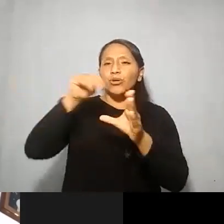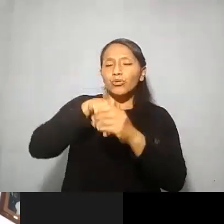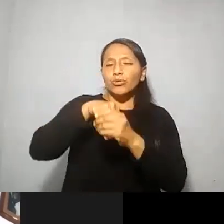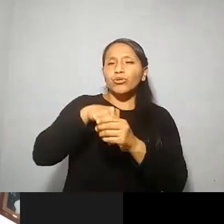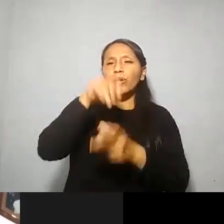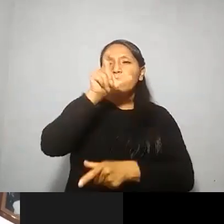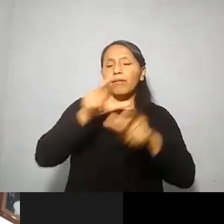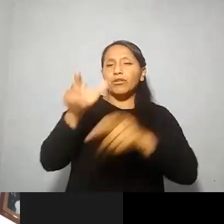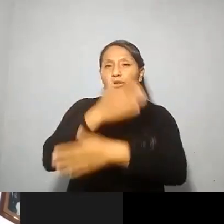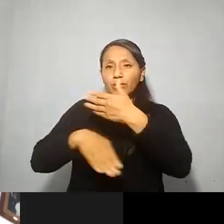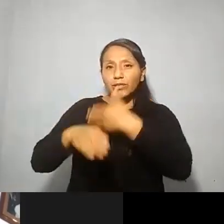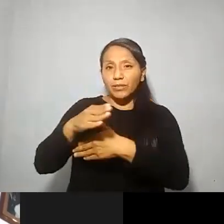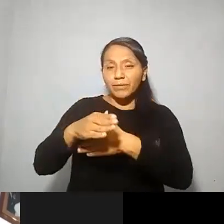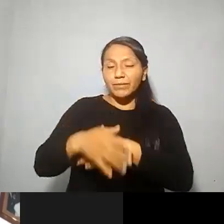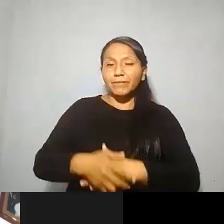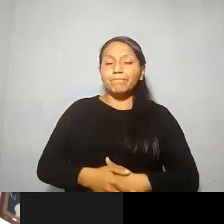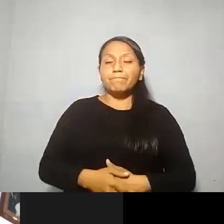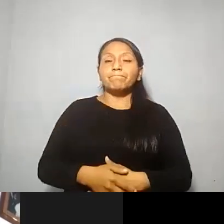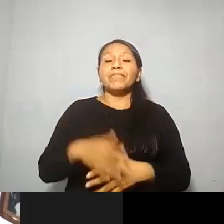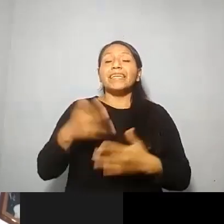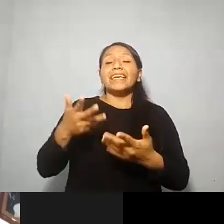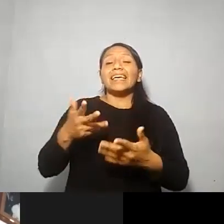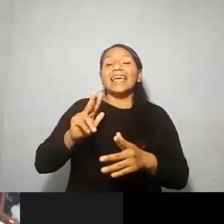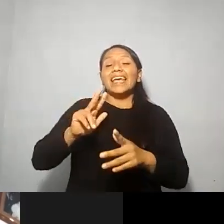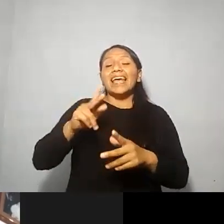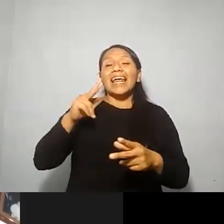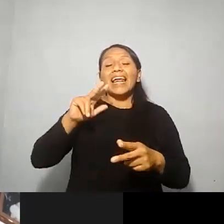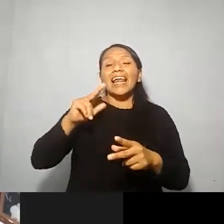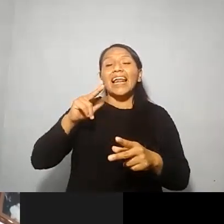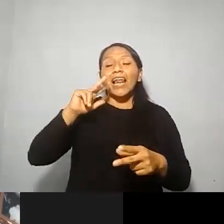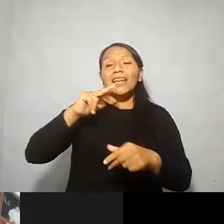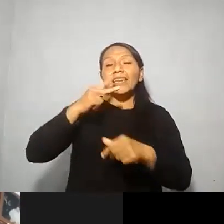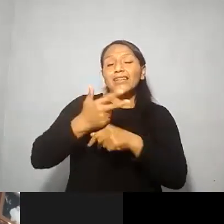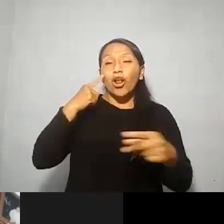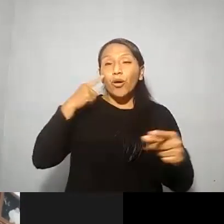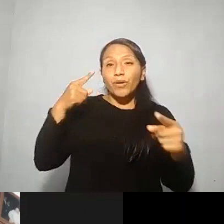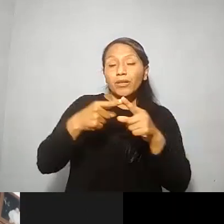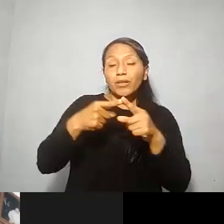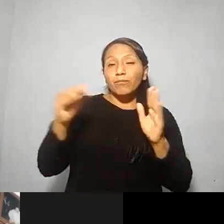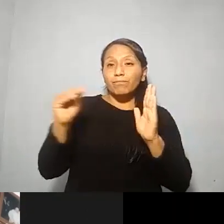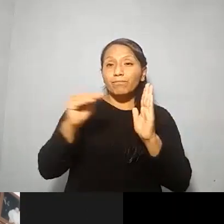Discapacidad, y en el tercer objetivo planteado está